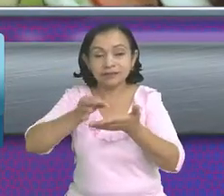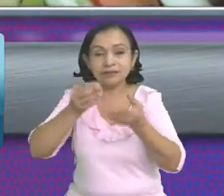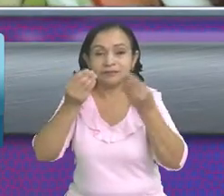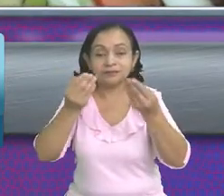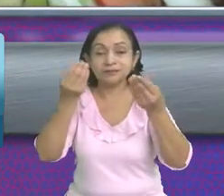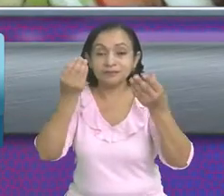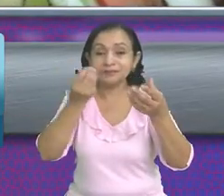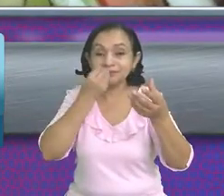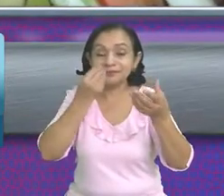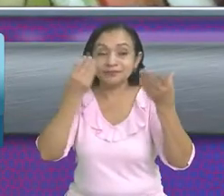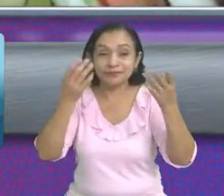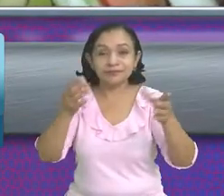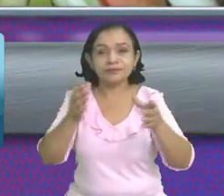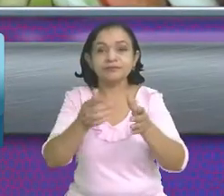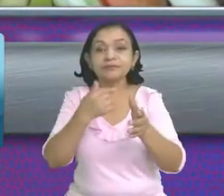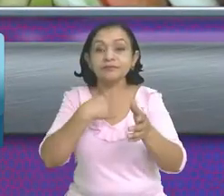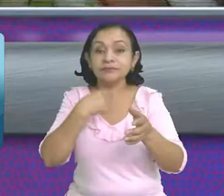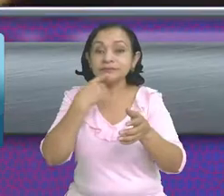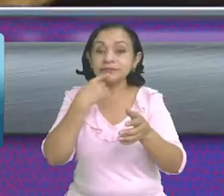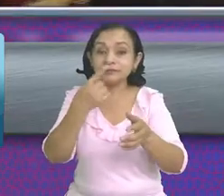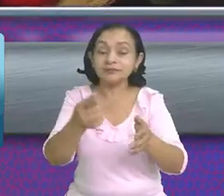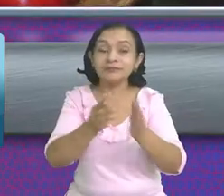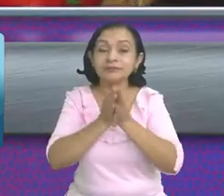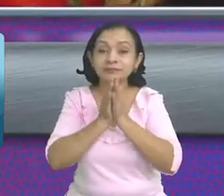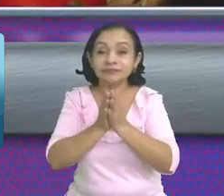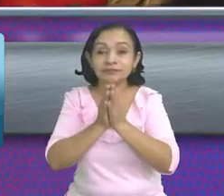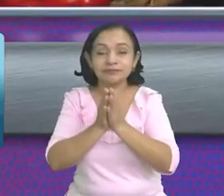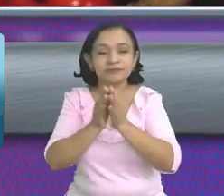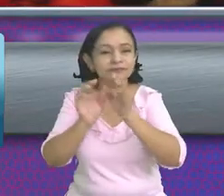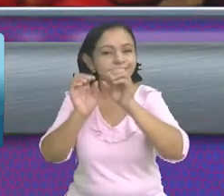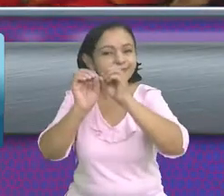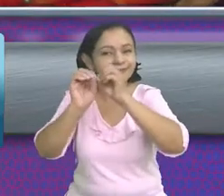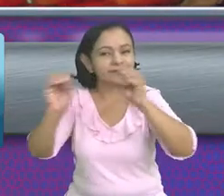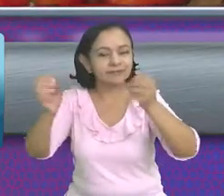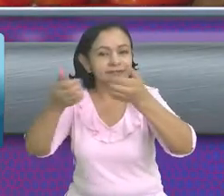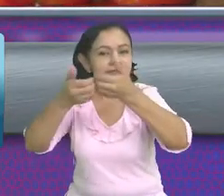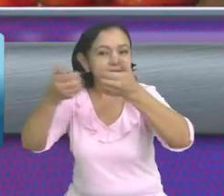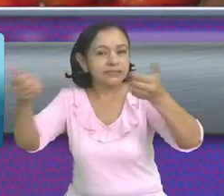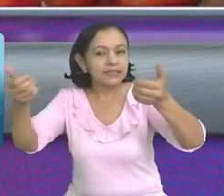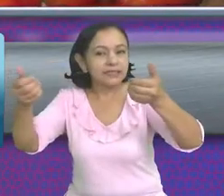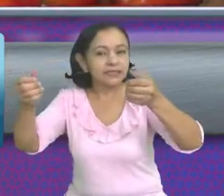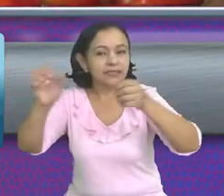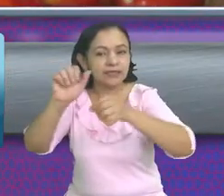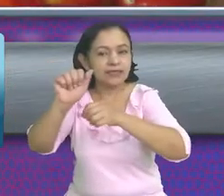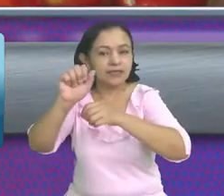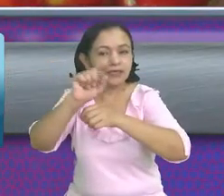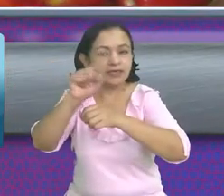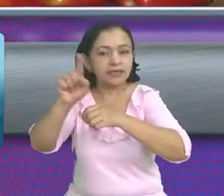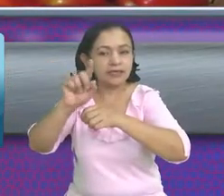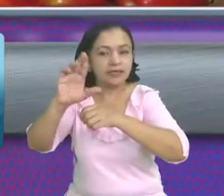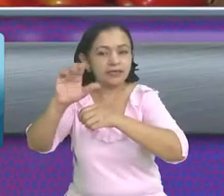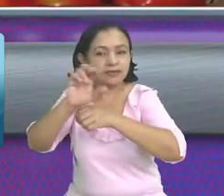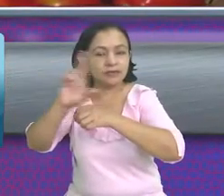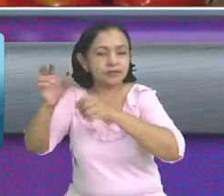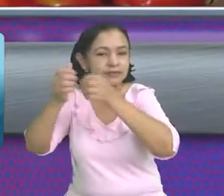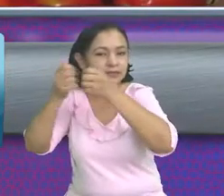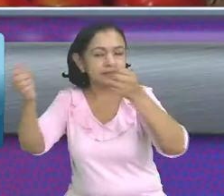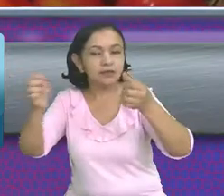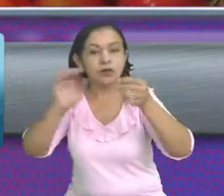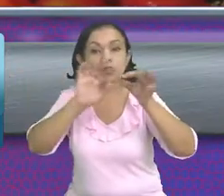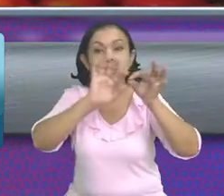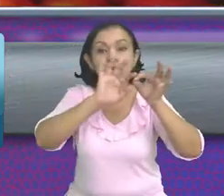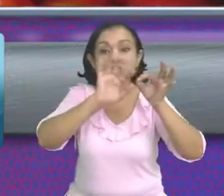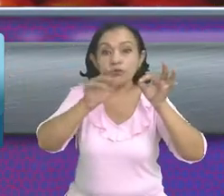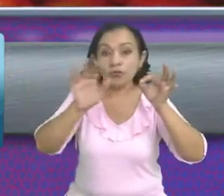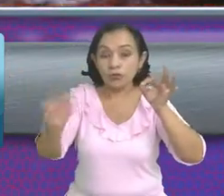muchos alimentos, yo recomiendo que prácticamente no la utilicen. Hay que tratar de consumir lo que son los frutos que